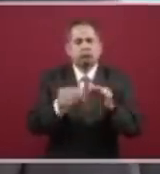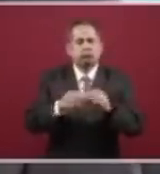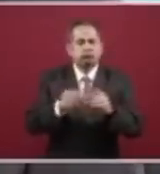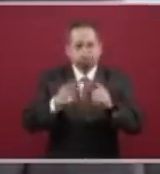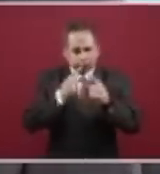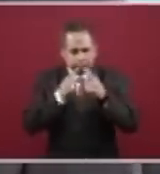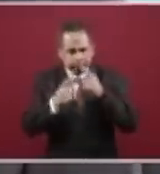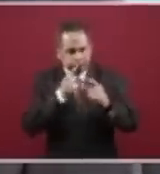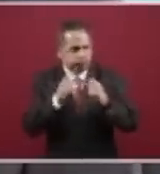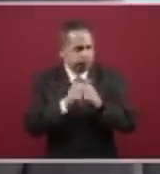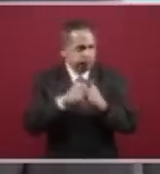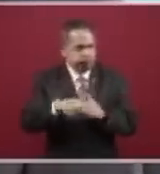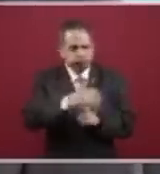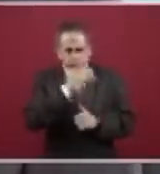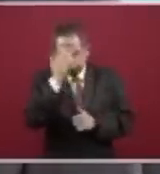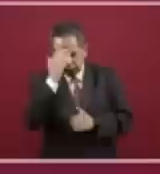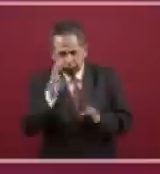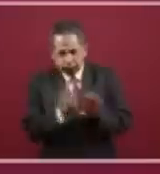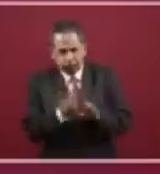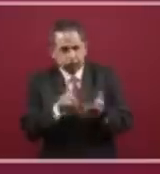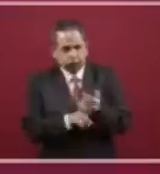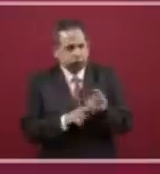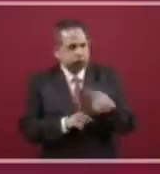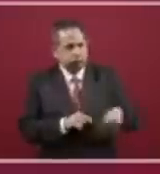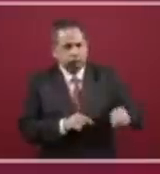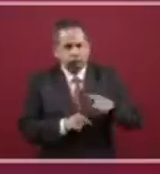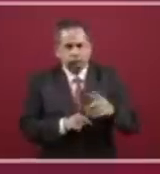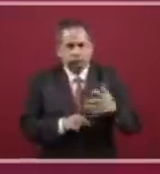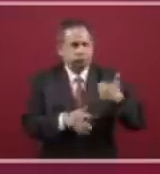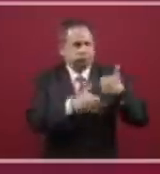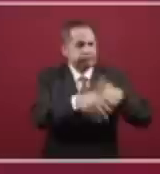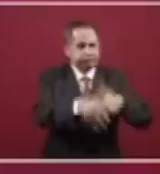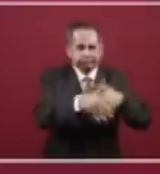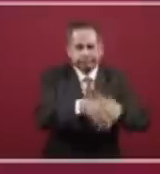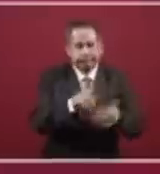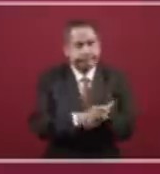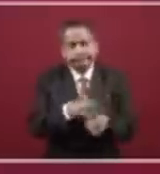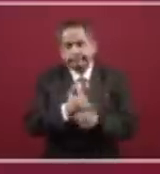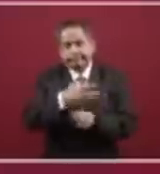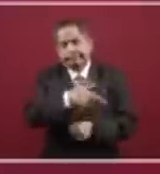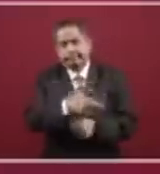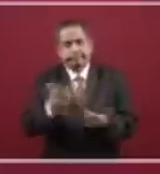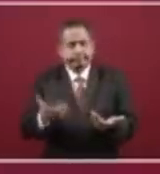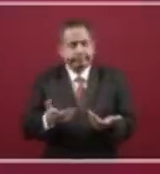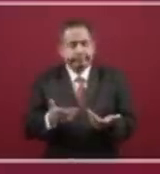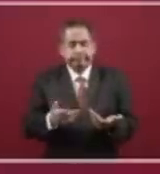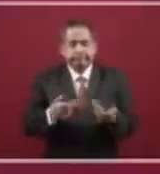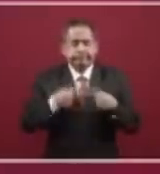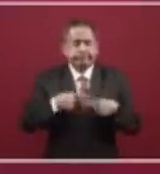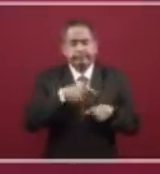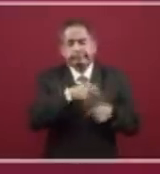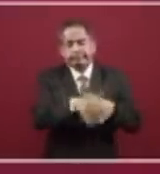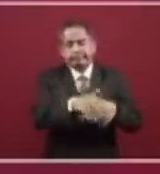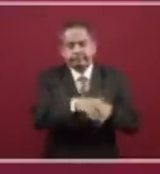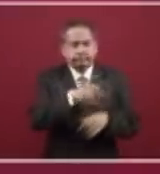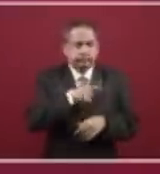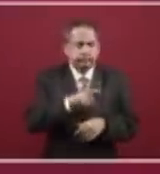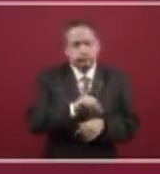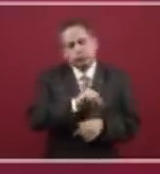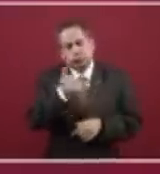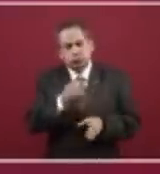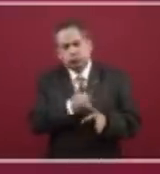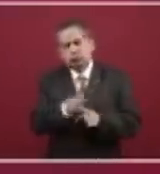de un convencimiento de que las manifestaciones sociales públicas deben tener otro